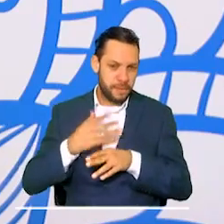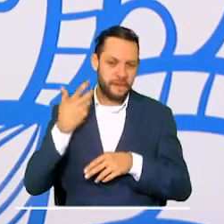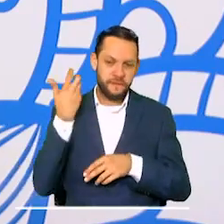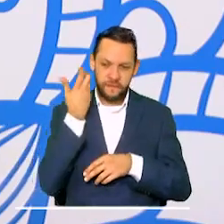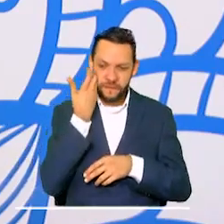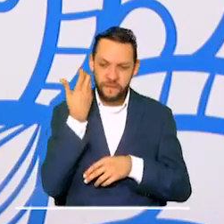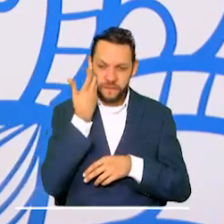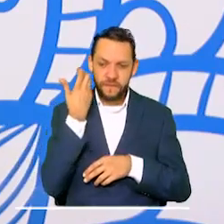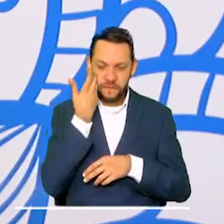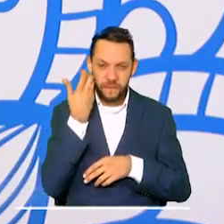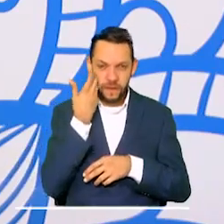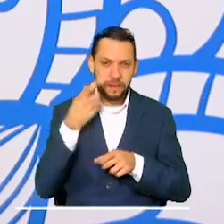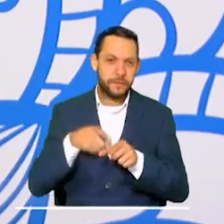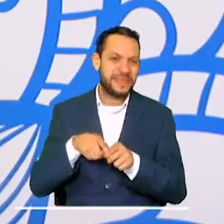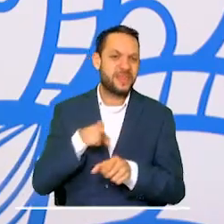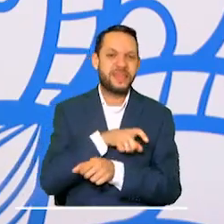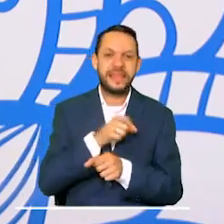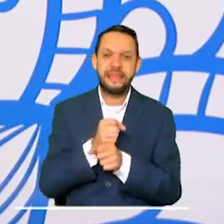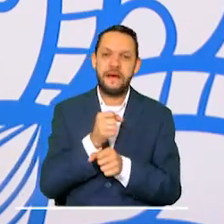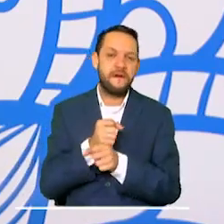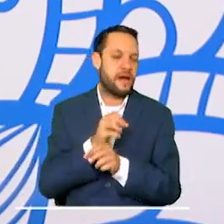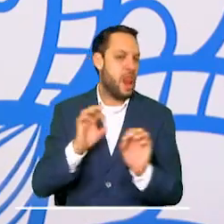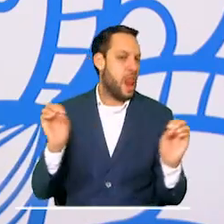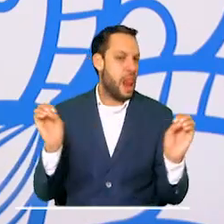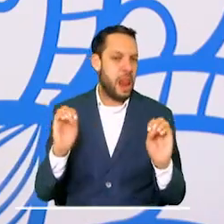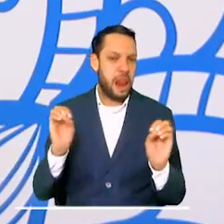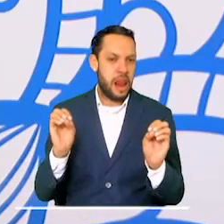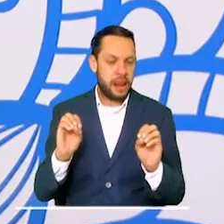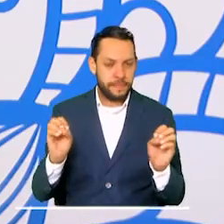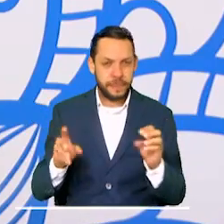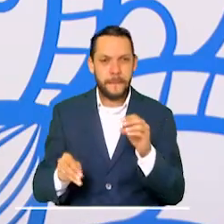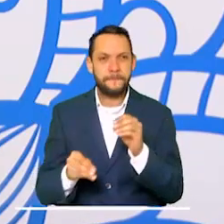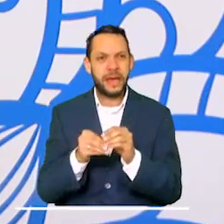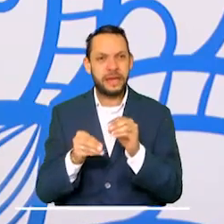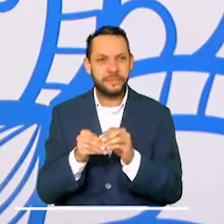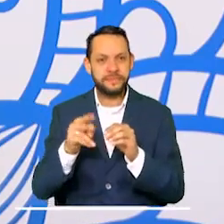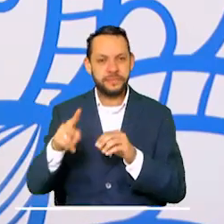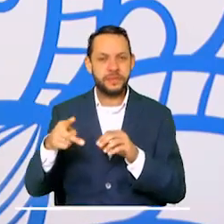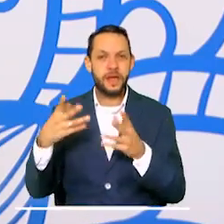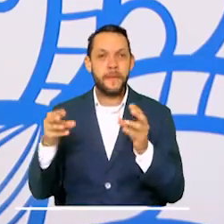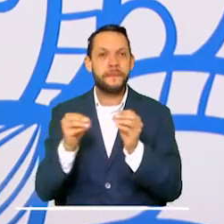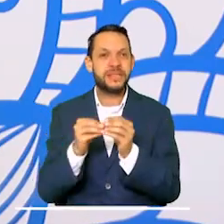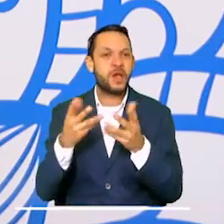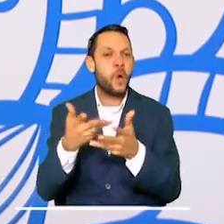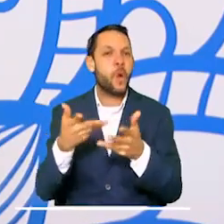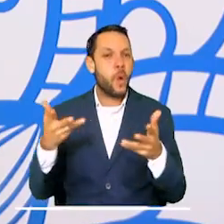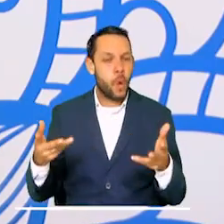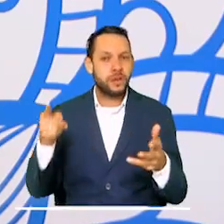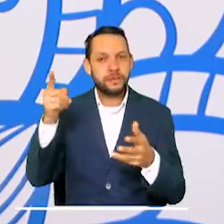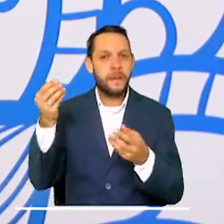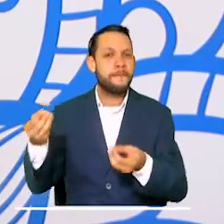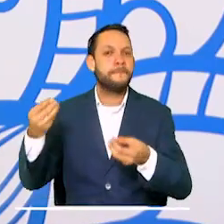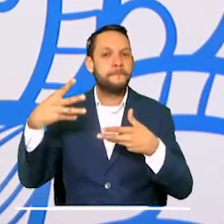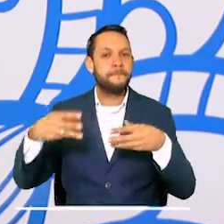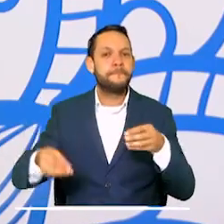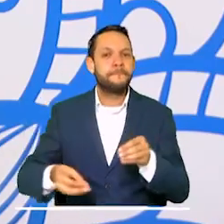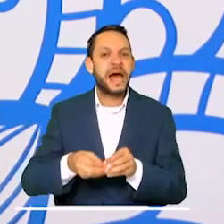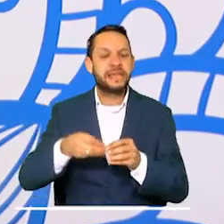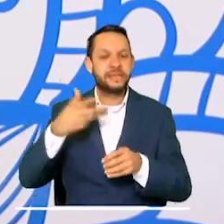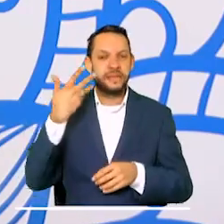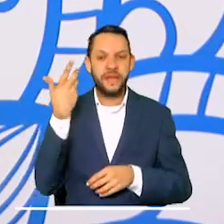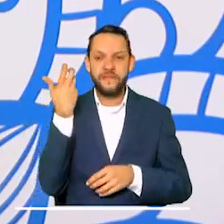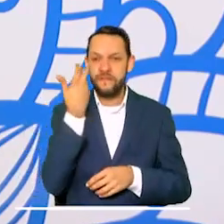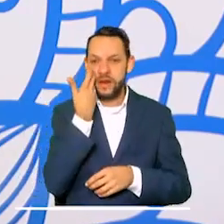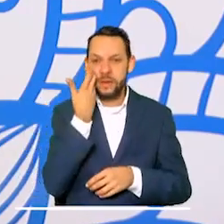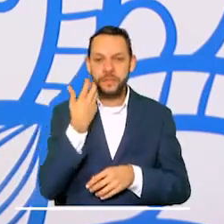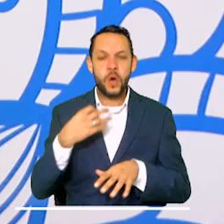fuera de mi trabajo mucho tiempo. Y no contando con eso, el universo, en su infinita sabiduría, me mandó un nuevo reto. A los